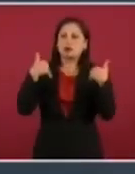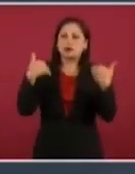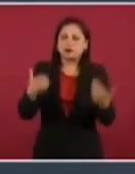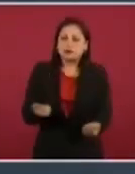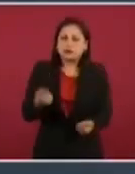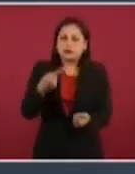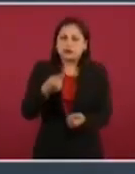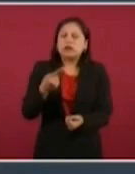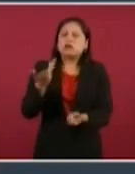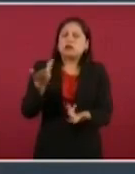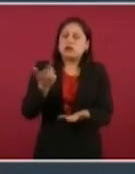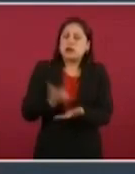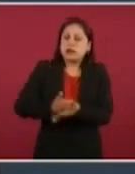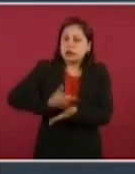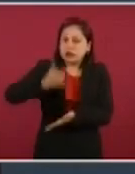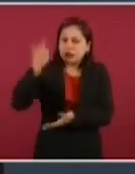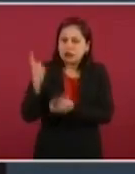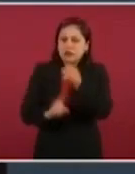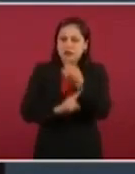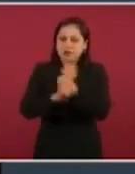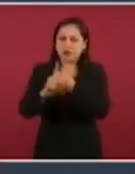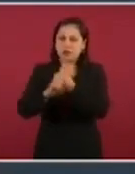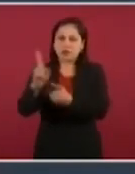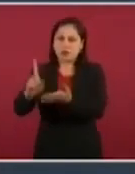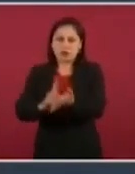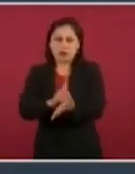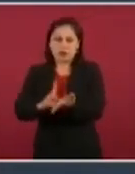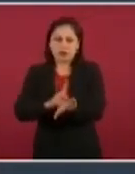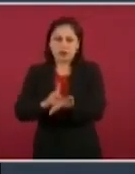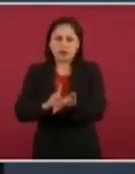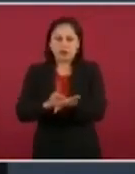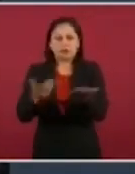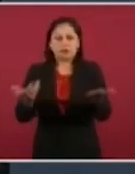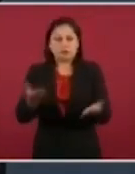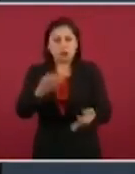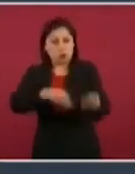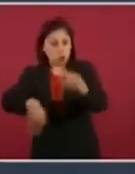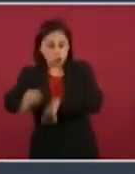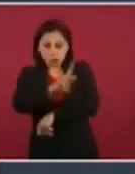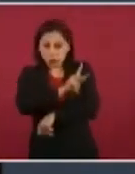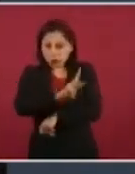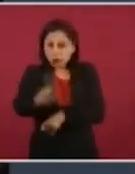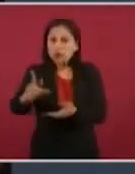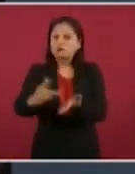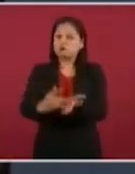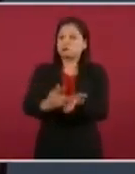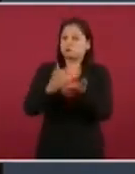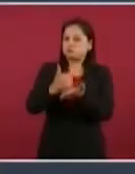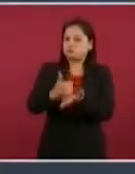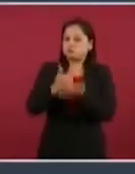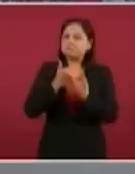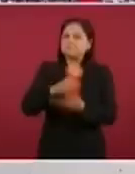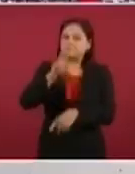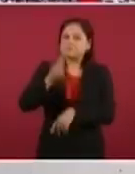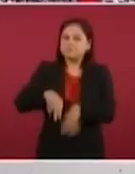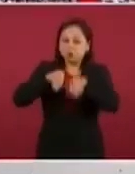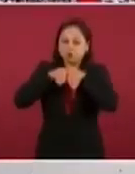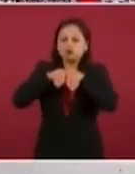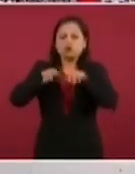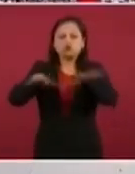que causan las drogas me van a ayudar todos en esta